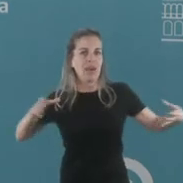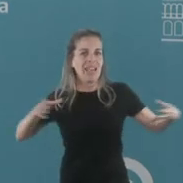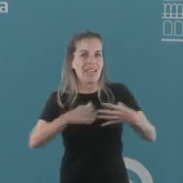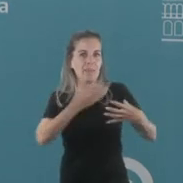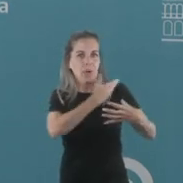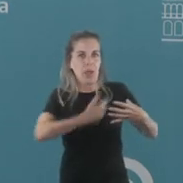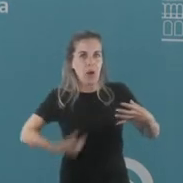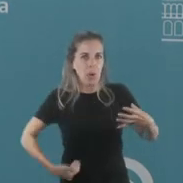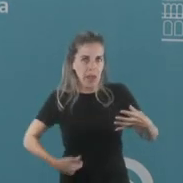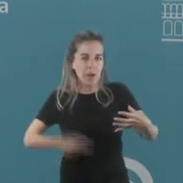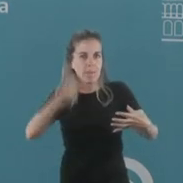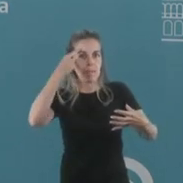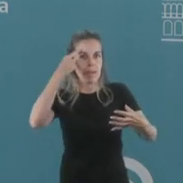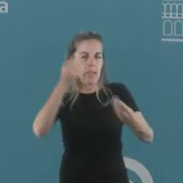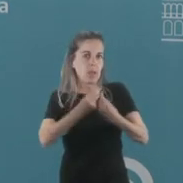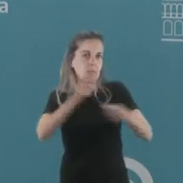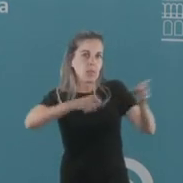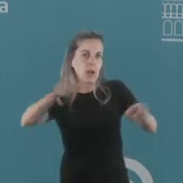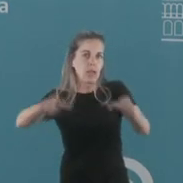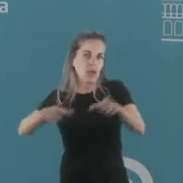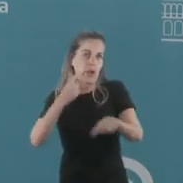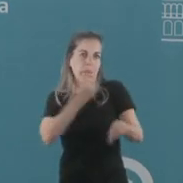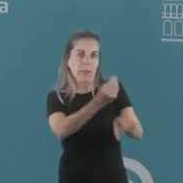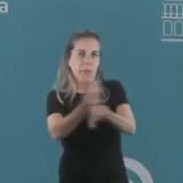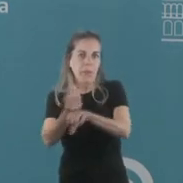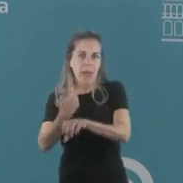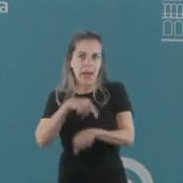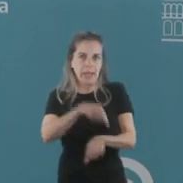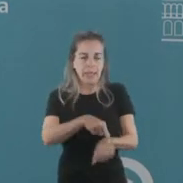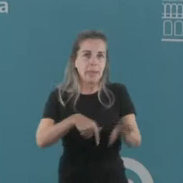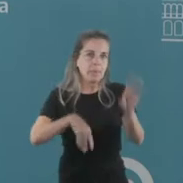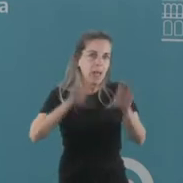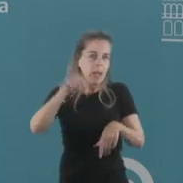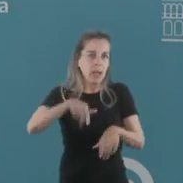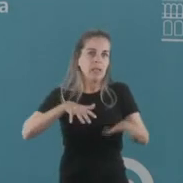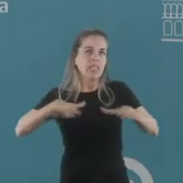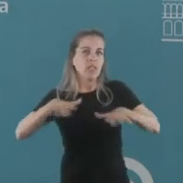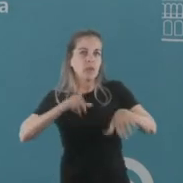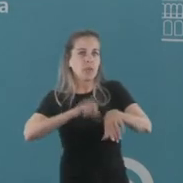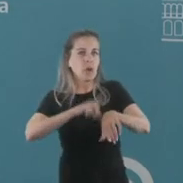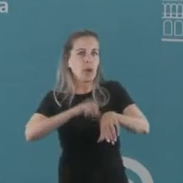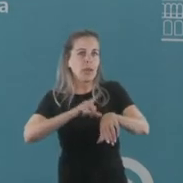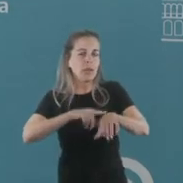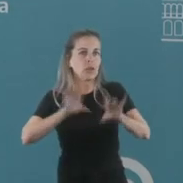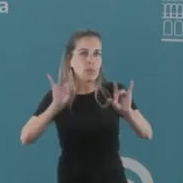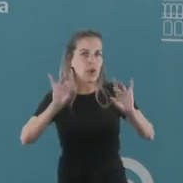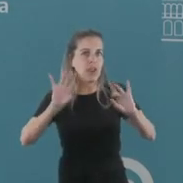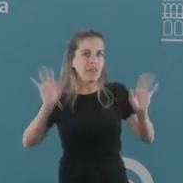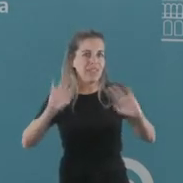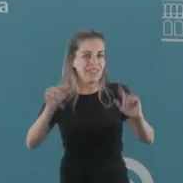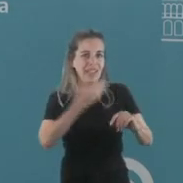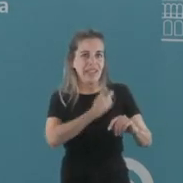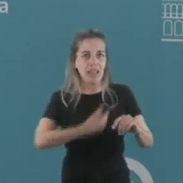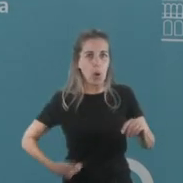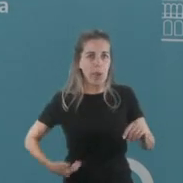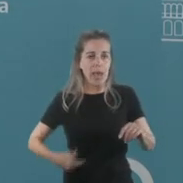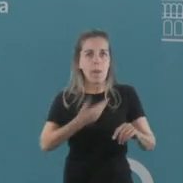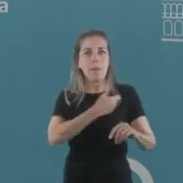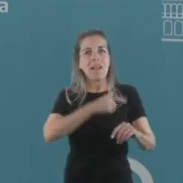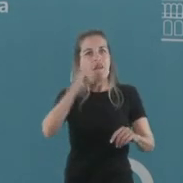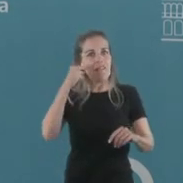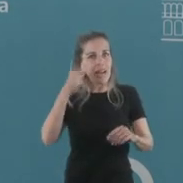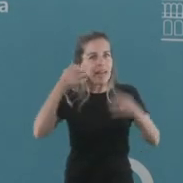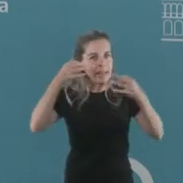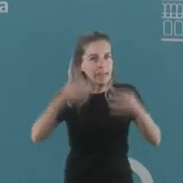destinos de tantas personas y que tiene además un momento tan desafiante como que fue el que atravesó este gobierno y el presidente Alberto Fernández